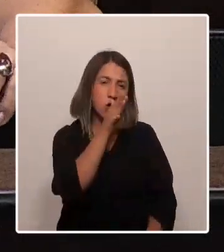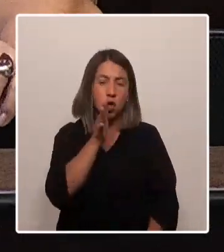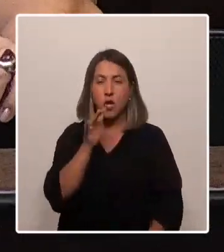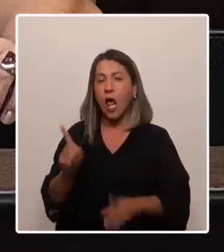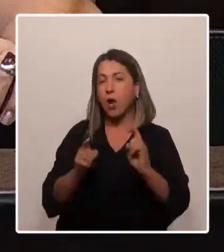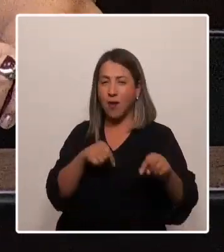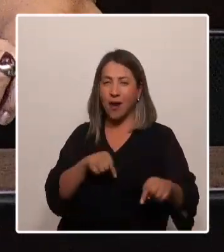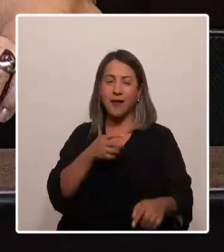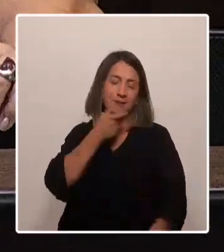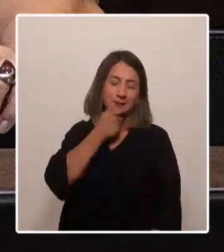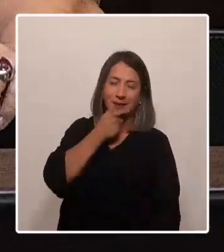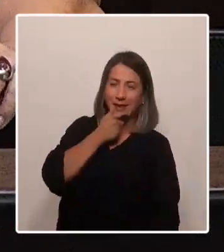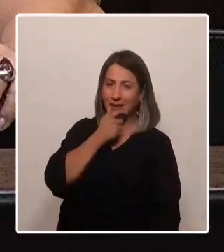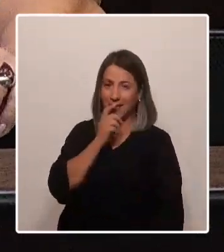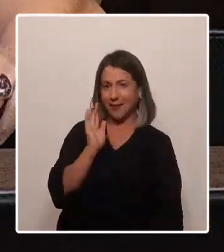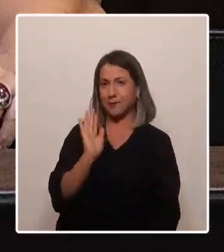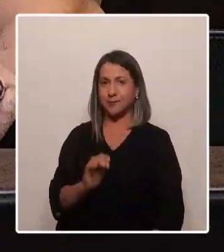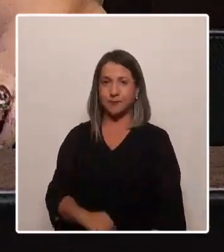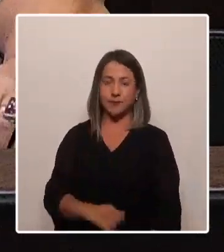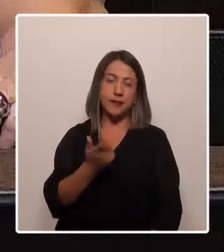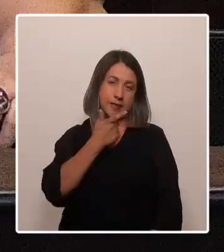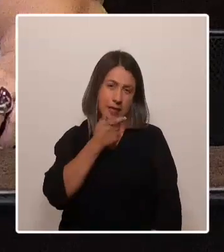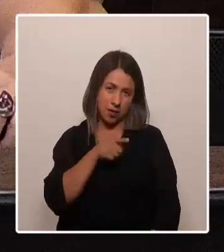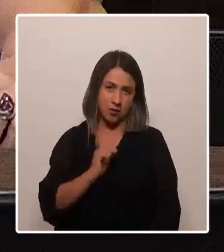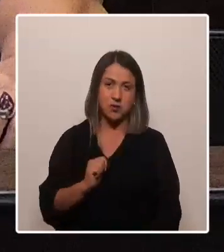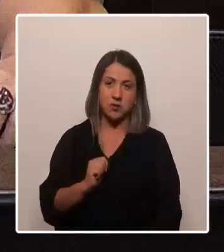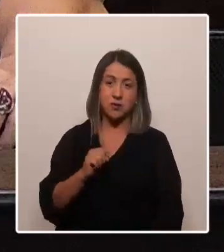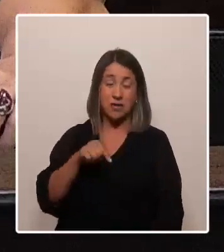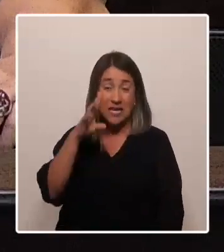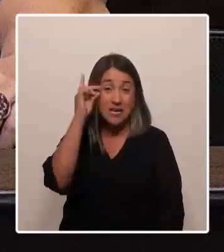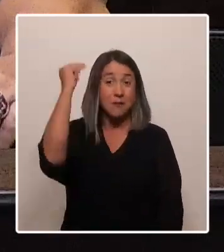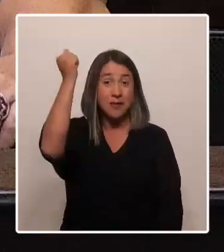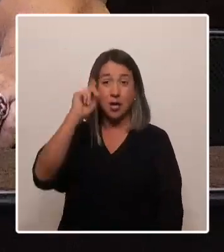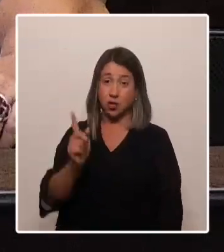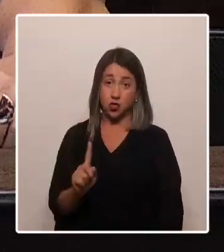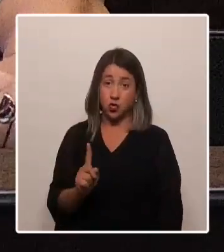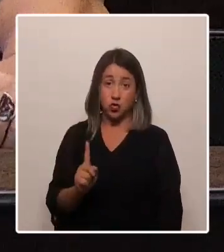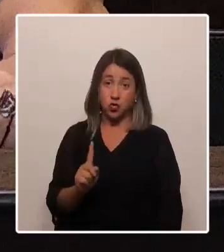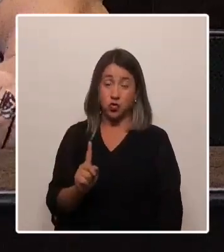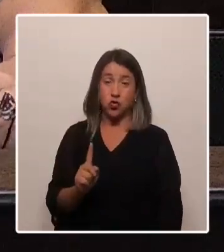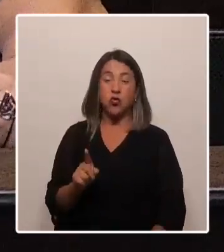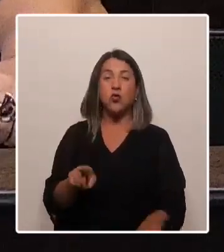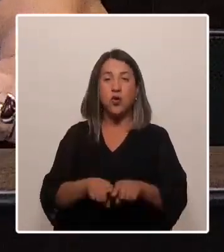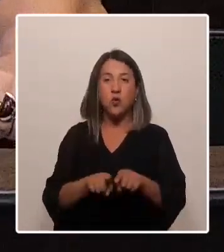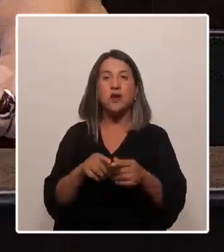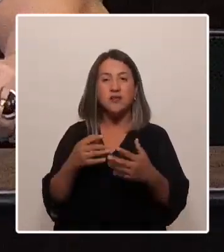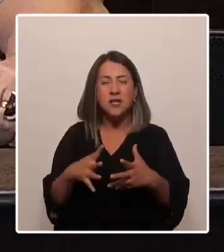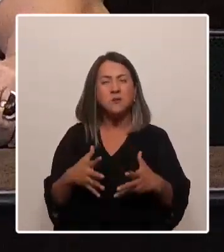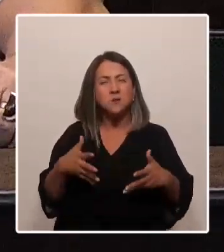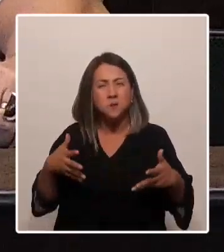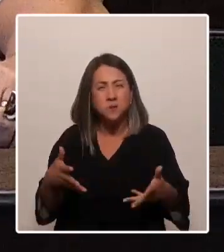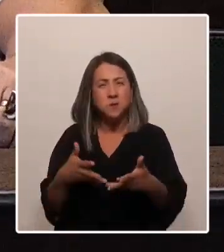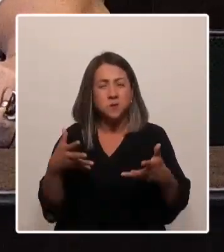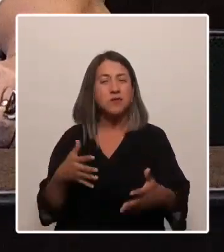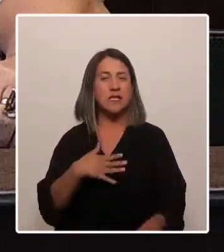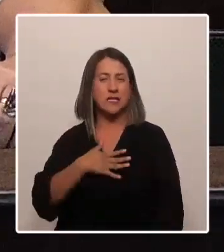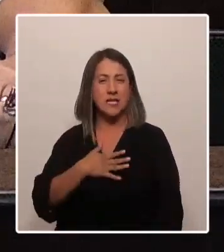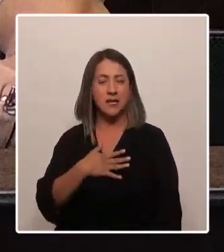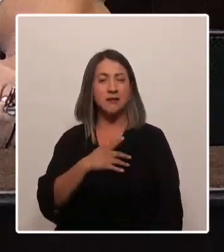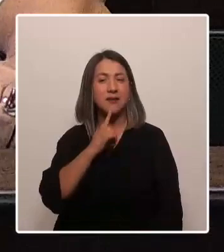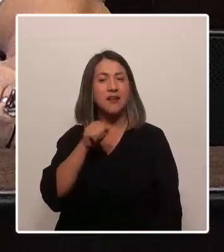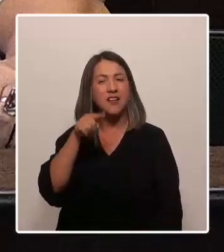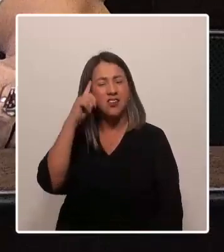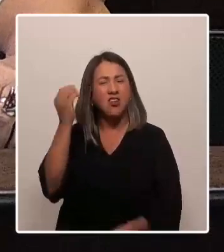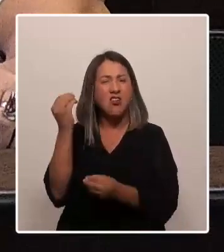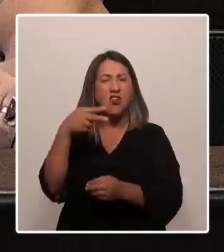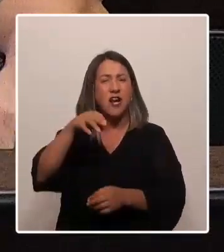sala. Esto no es un invento, más allá de la vehemencia con la que quienes buscan mantener esta lógica